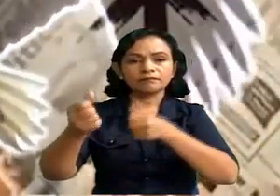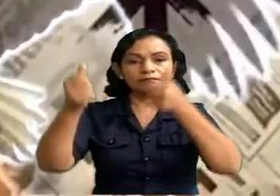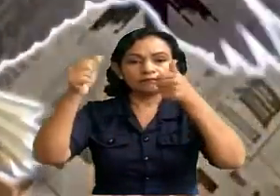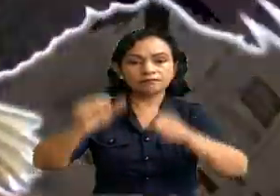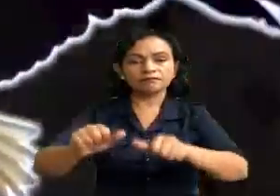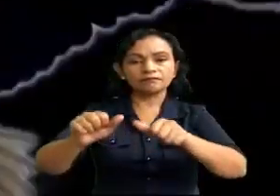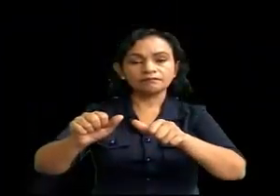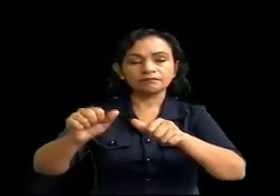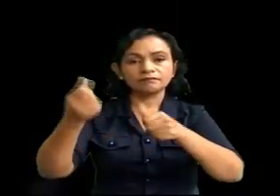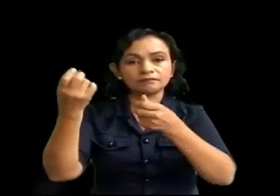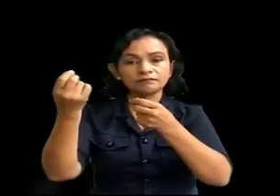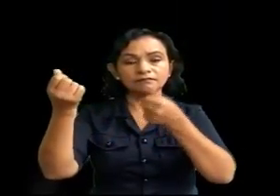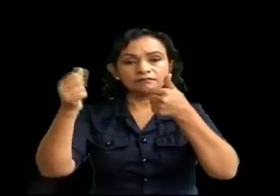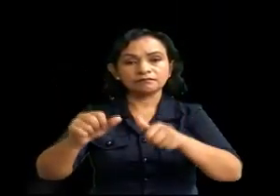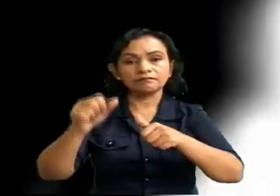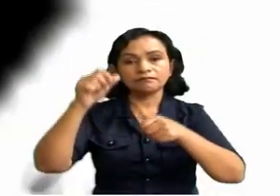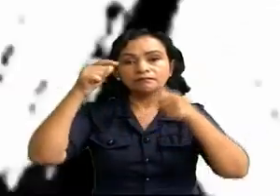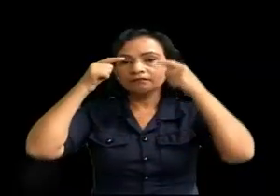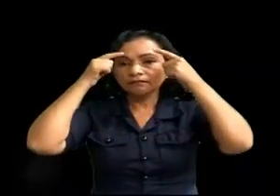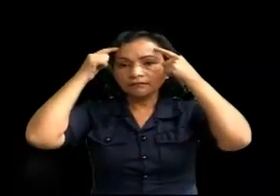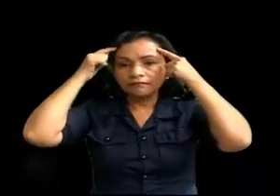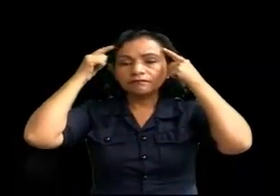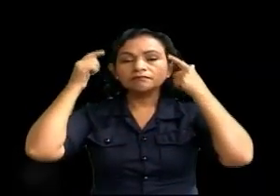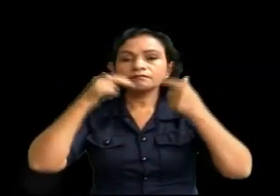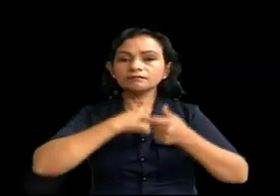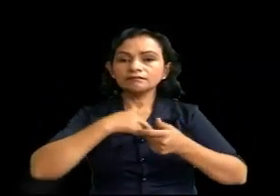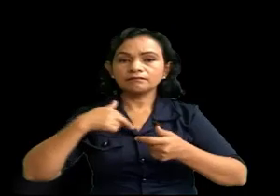fijo. Chávez, radical.